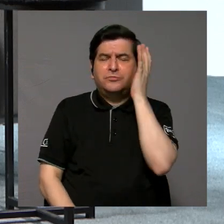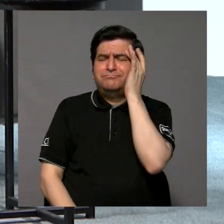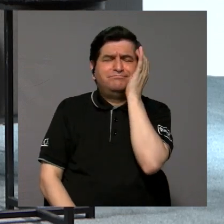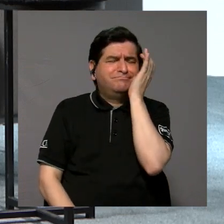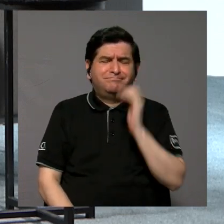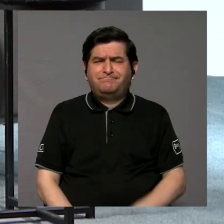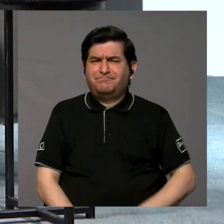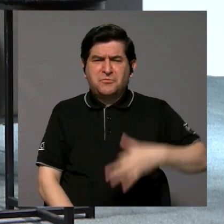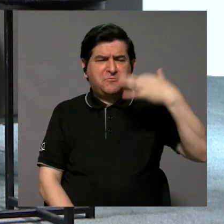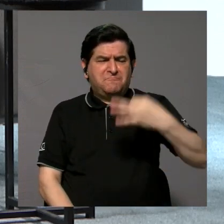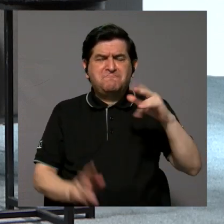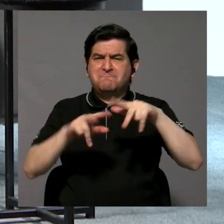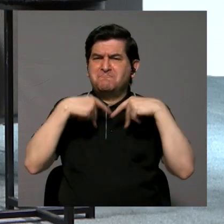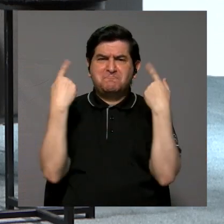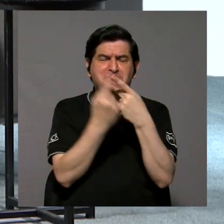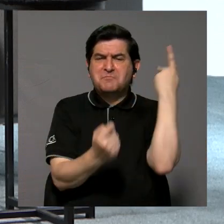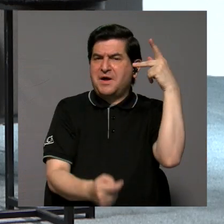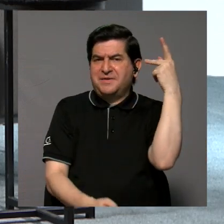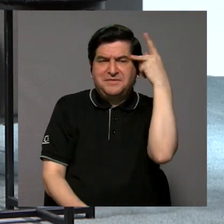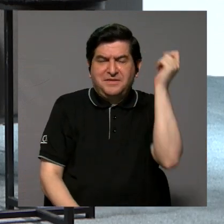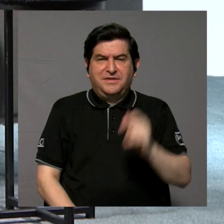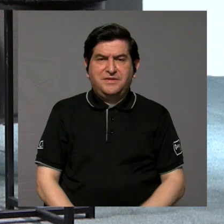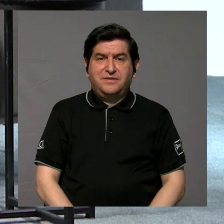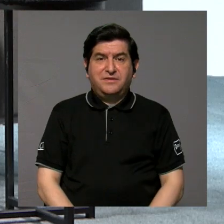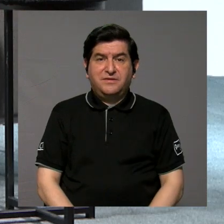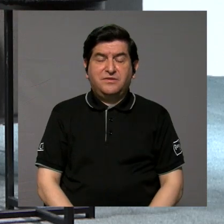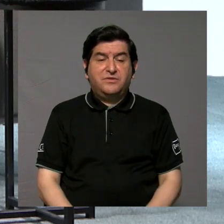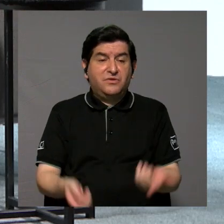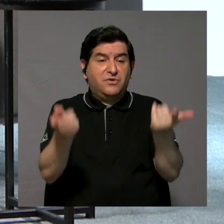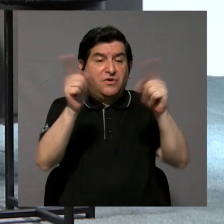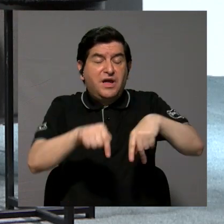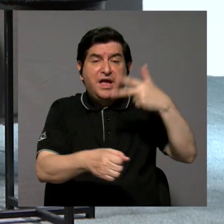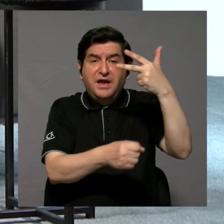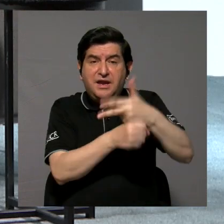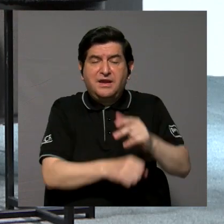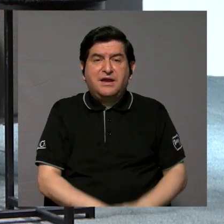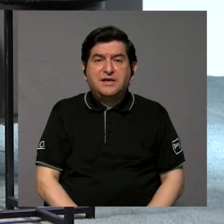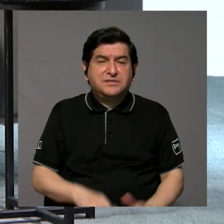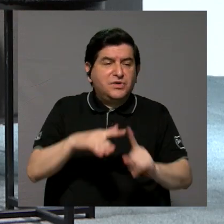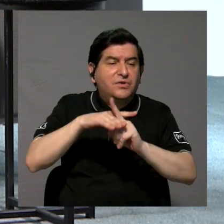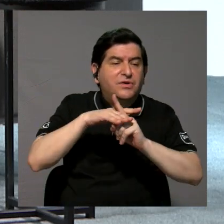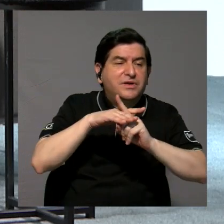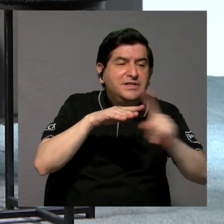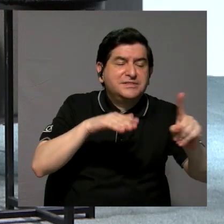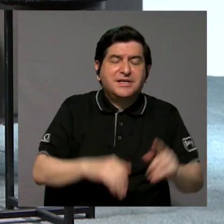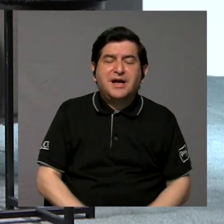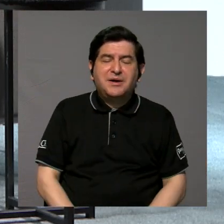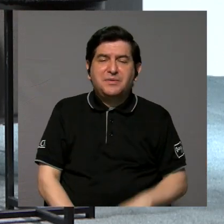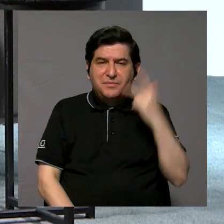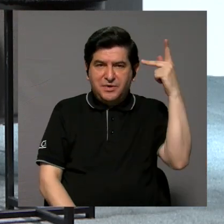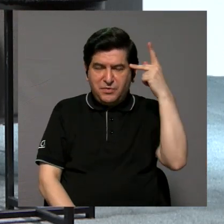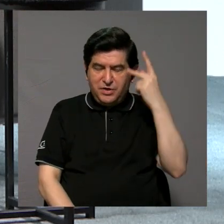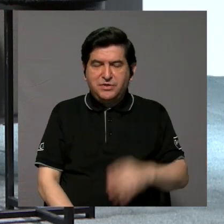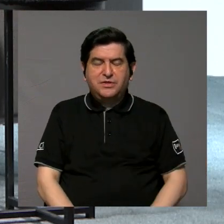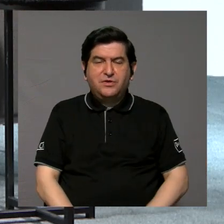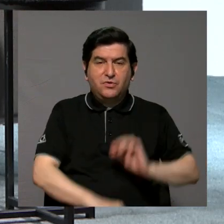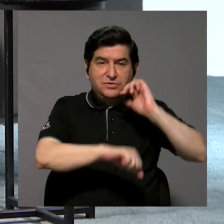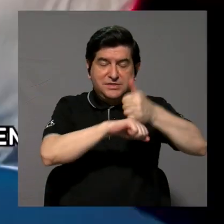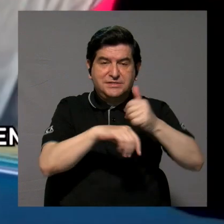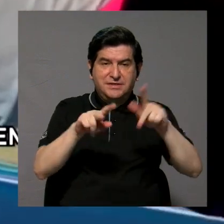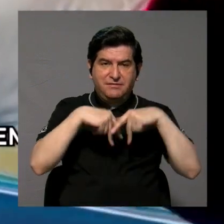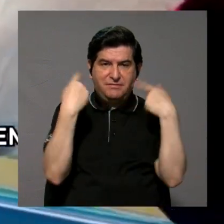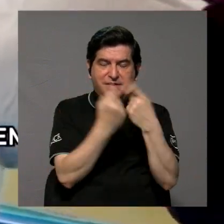por consolidar partidos políticos. Entonces lo que tenemos en el caso de Guatemala es un transfugismo político o la formación de partidos